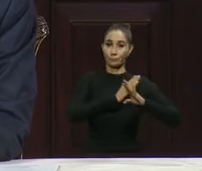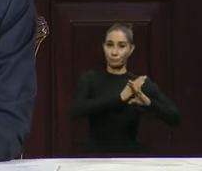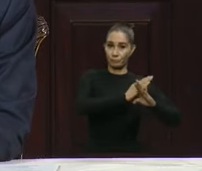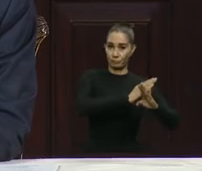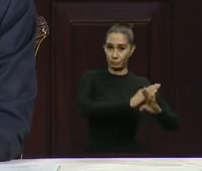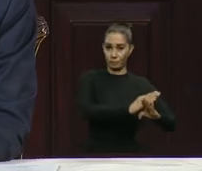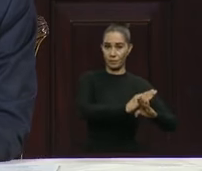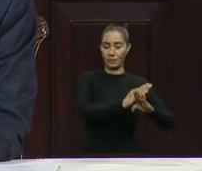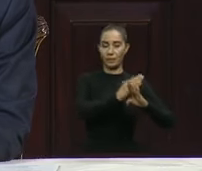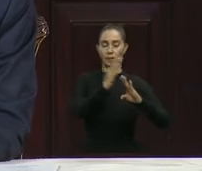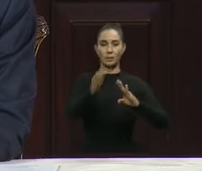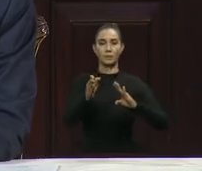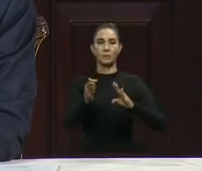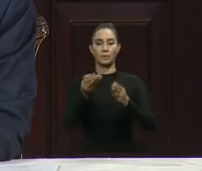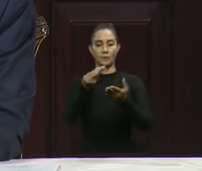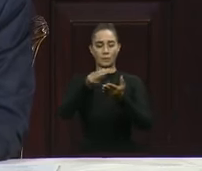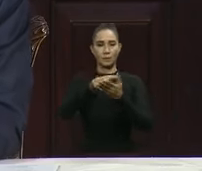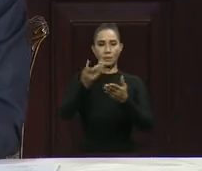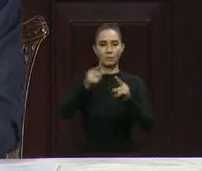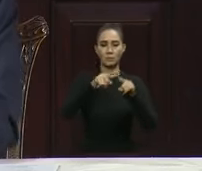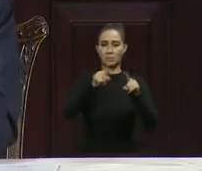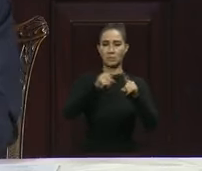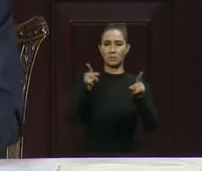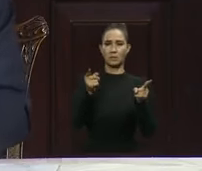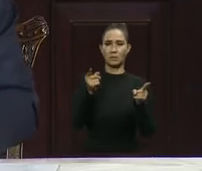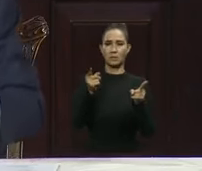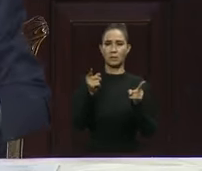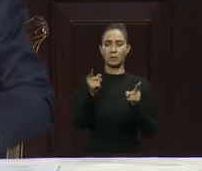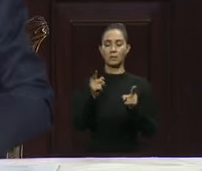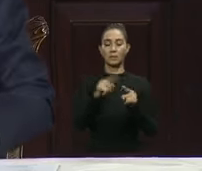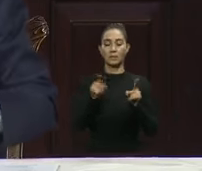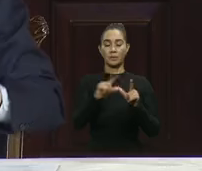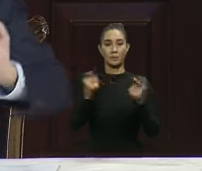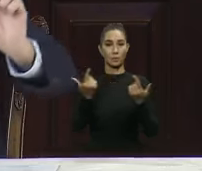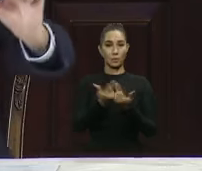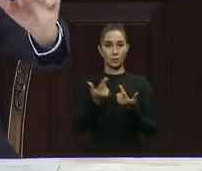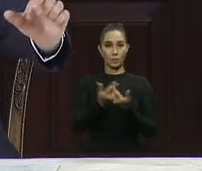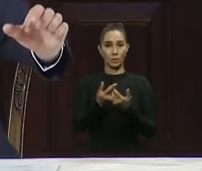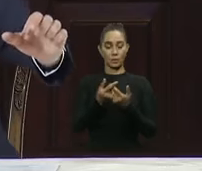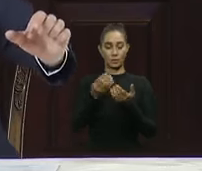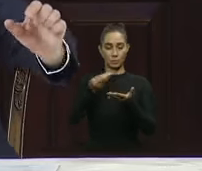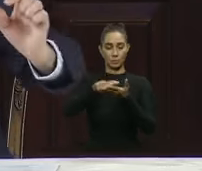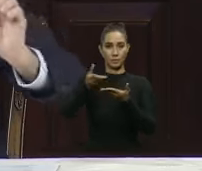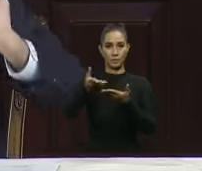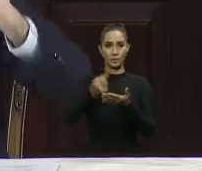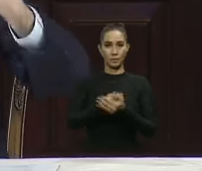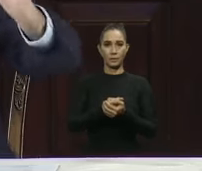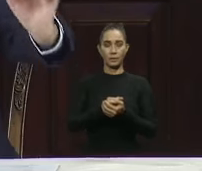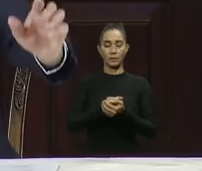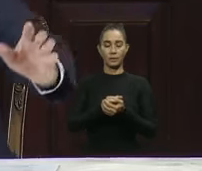esas especulaciones que se dan normalmente ya en la cadena de distribución.